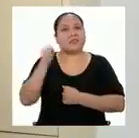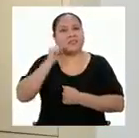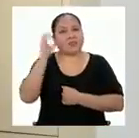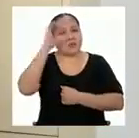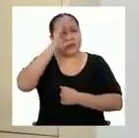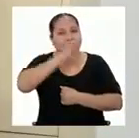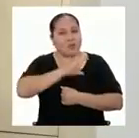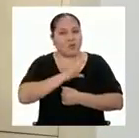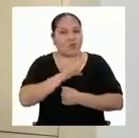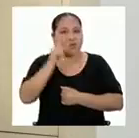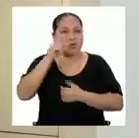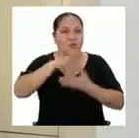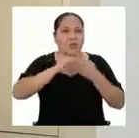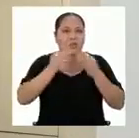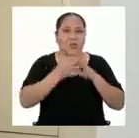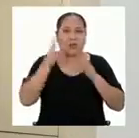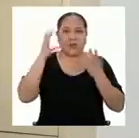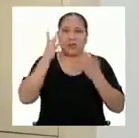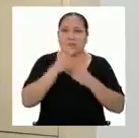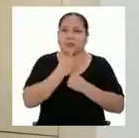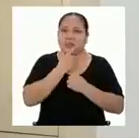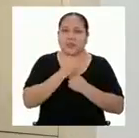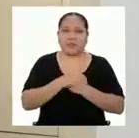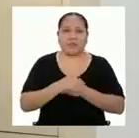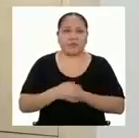texto similar al tuyo.